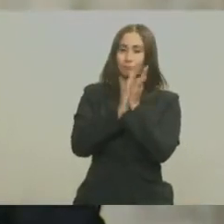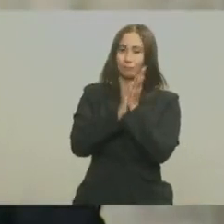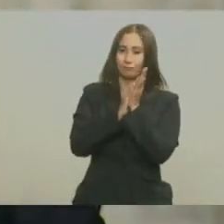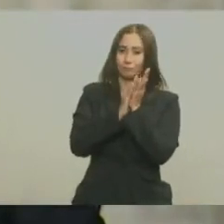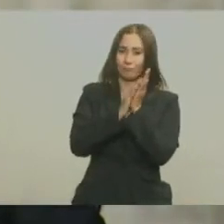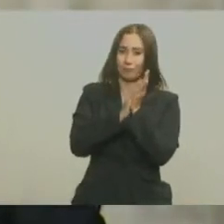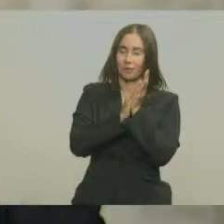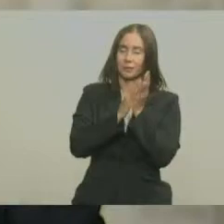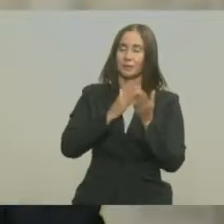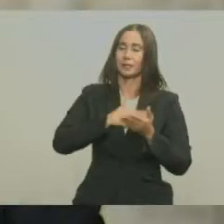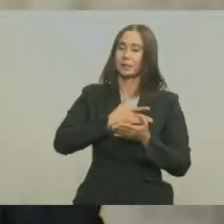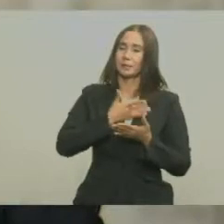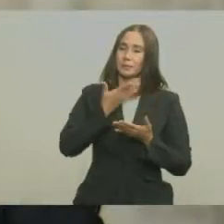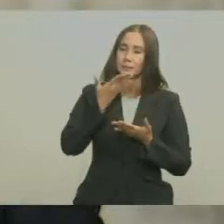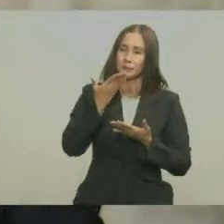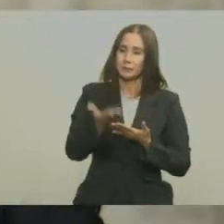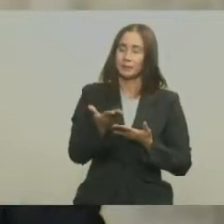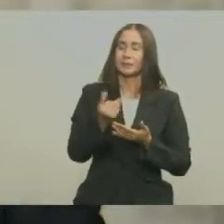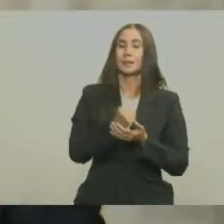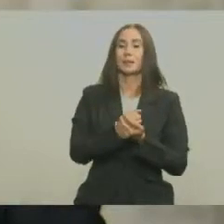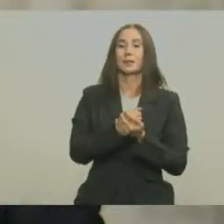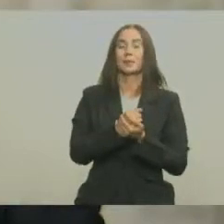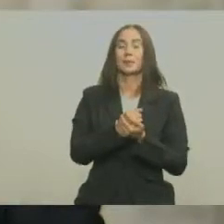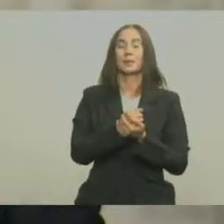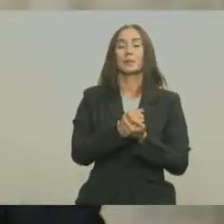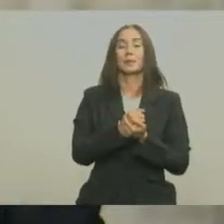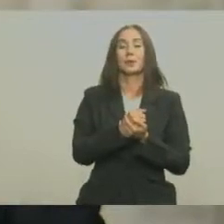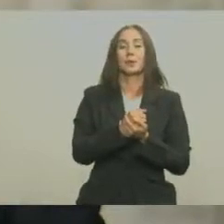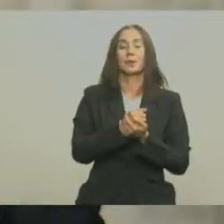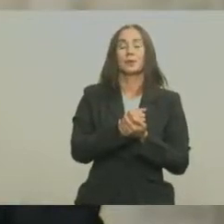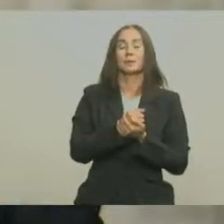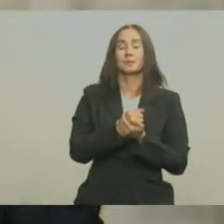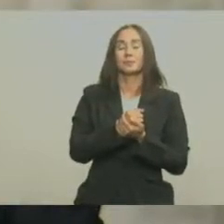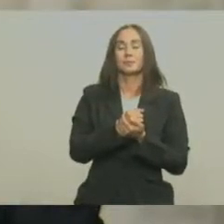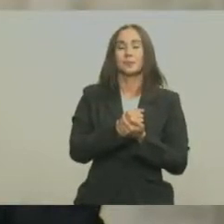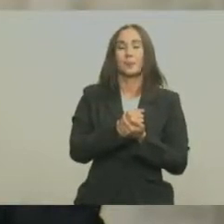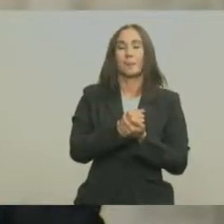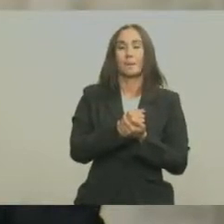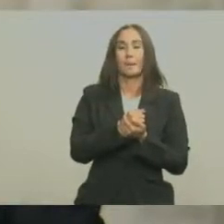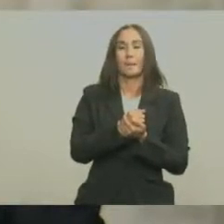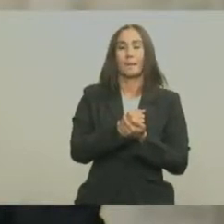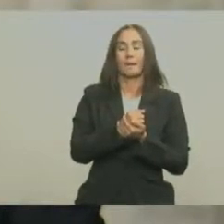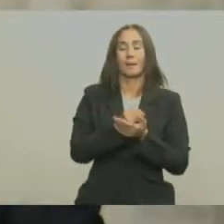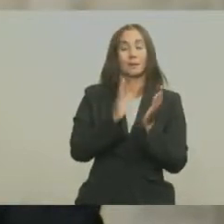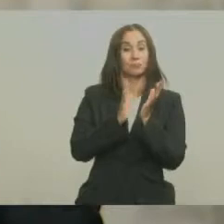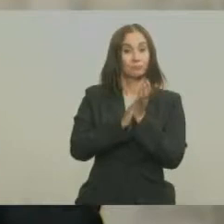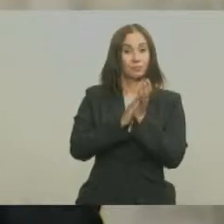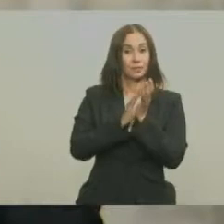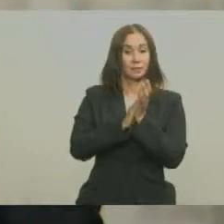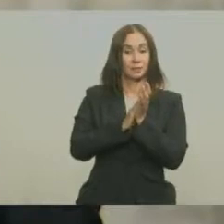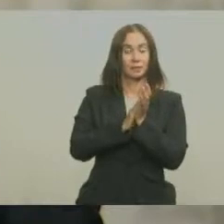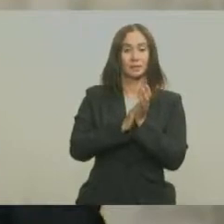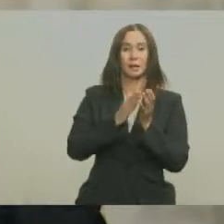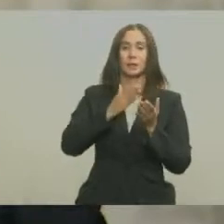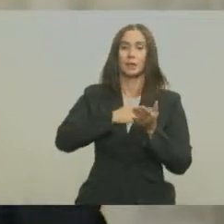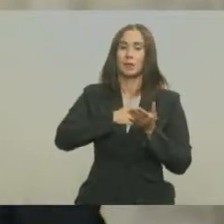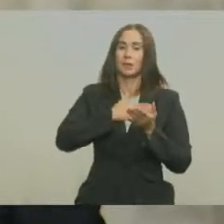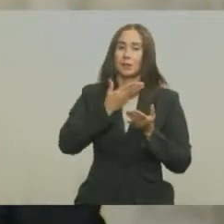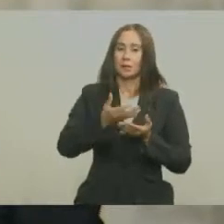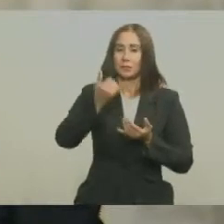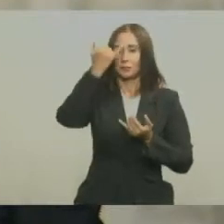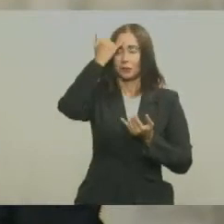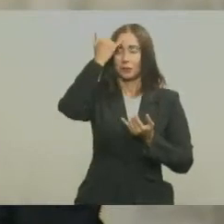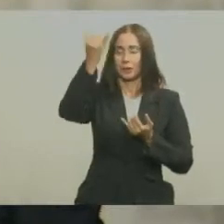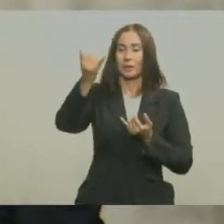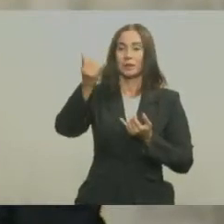felicitar sinceramente el gesto de apertura del Presidente de la República, Luis